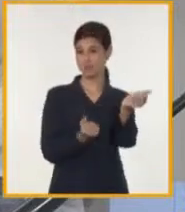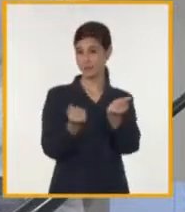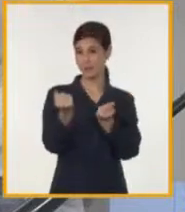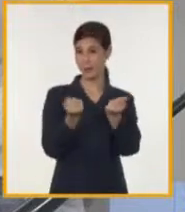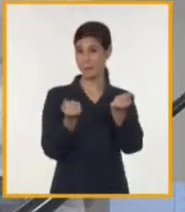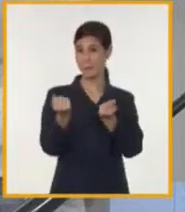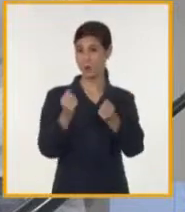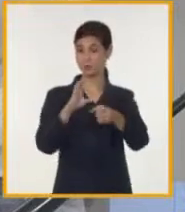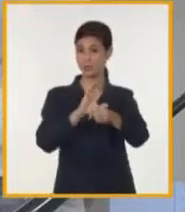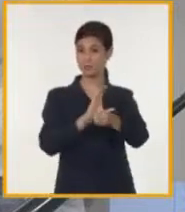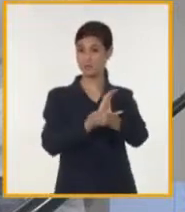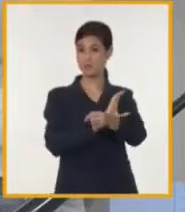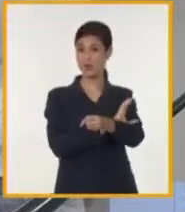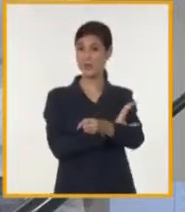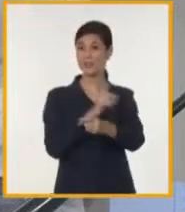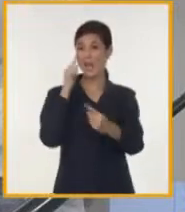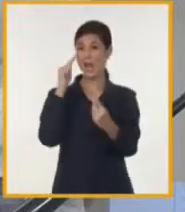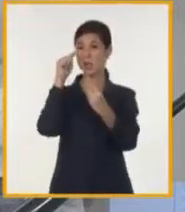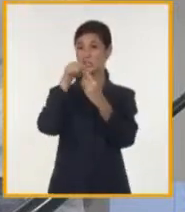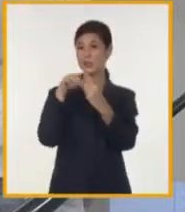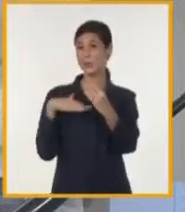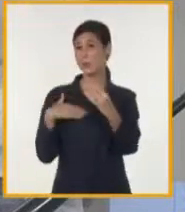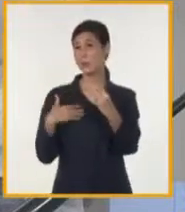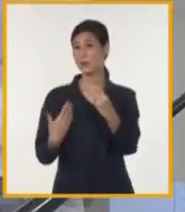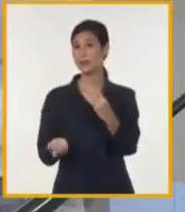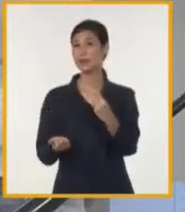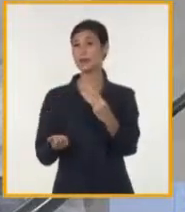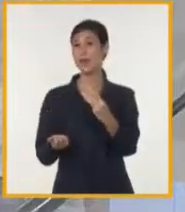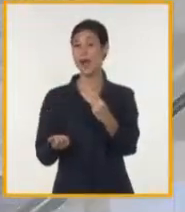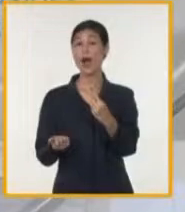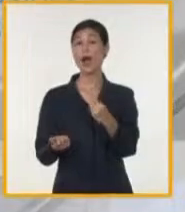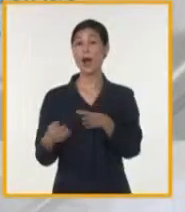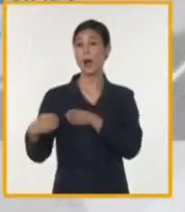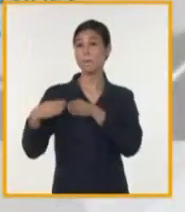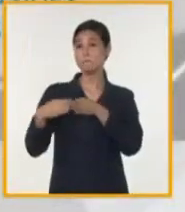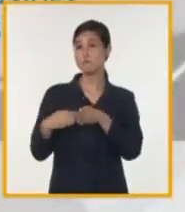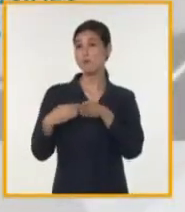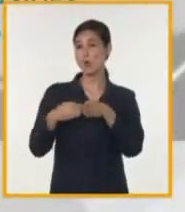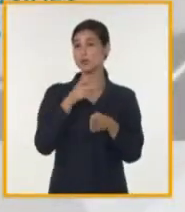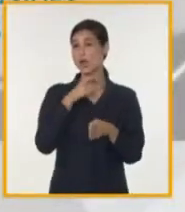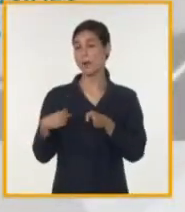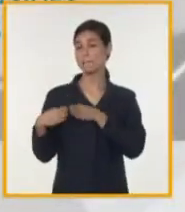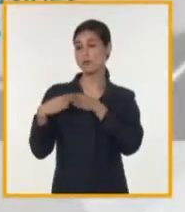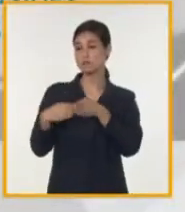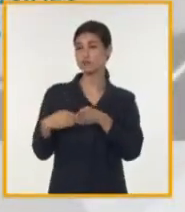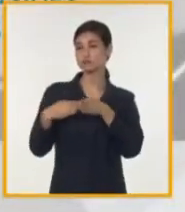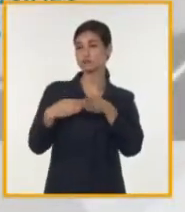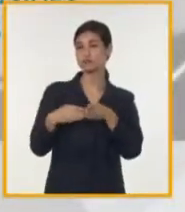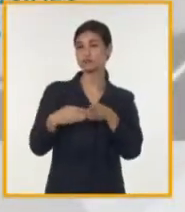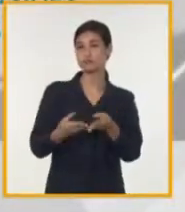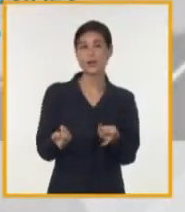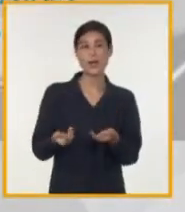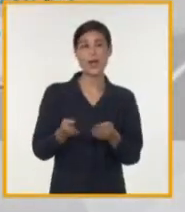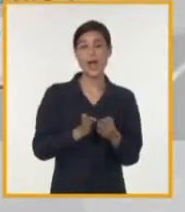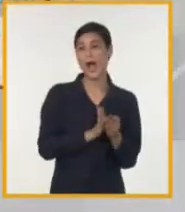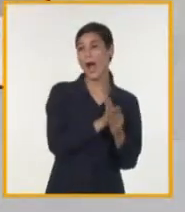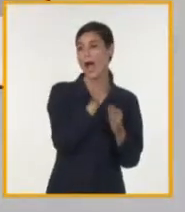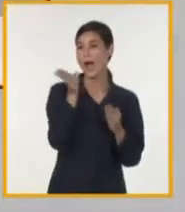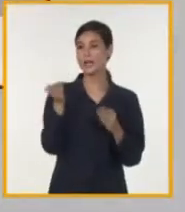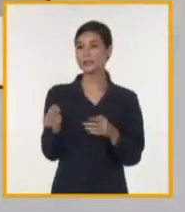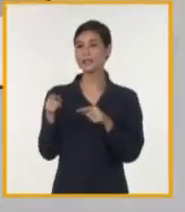que se dedica a la transportación de carga desde los puertos, desde los centros de carga y descarga, hasta los almacenes. Quiere decir que no